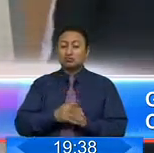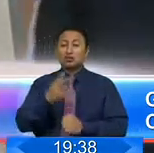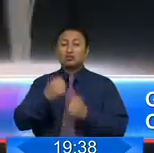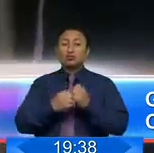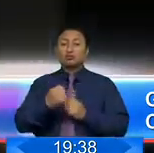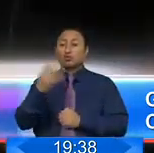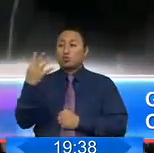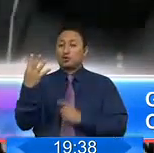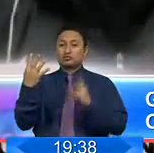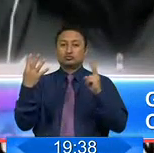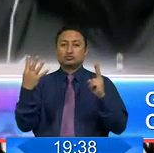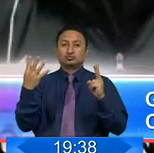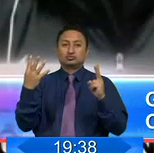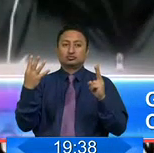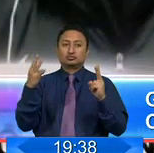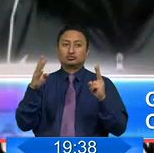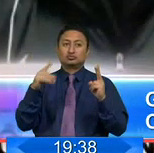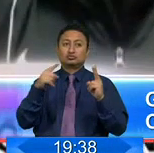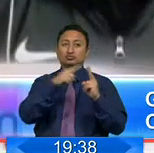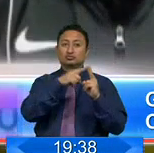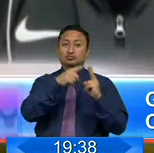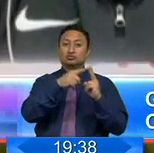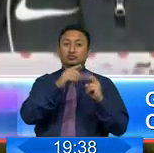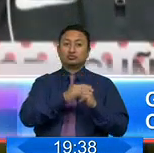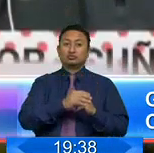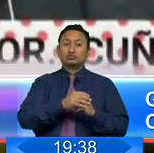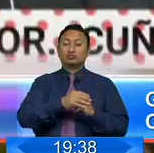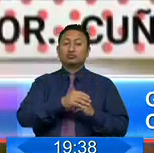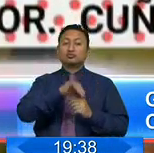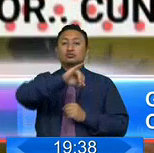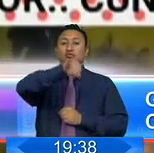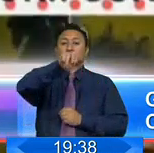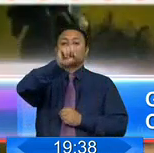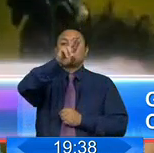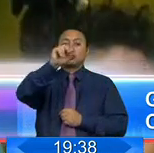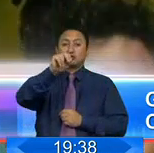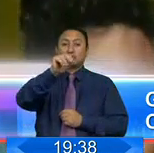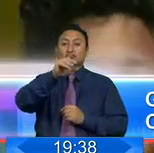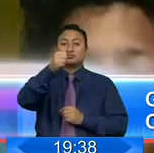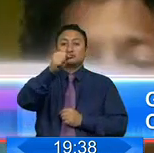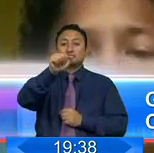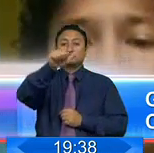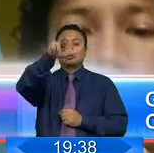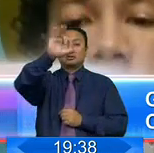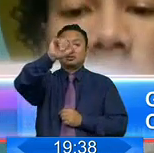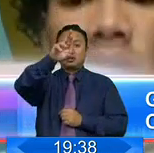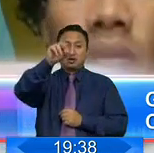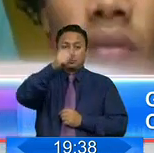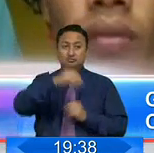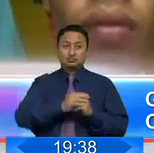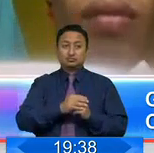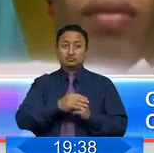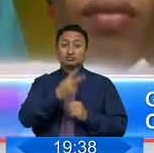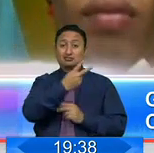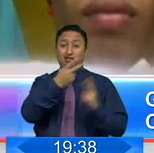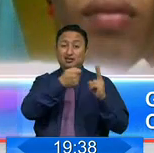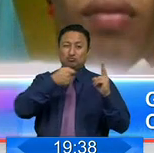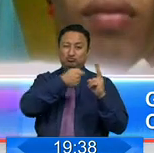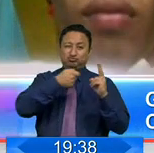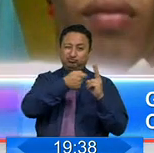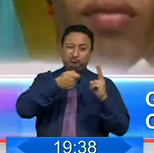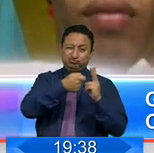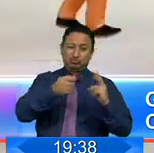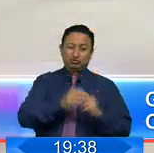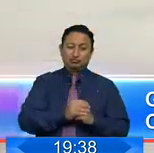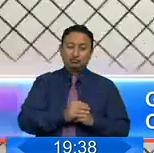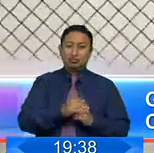4 contra 2. Y así los hermanos Jorge Luis y Santiago Daniel Domínguez Cuilca fueron asesinados con múltiples puñaladas. El único guía